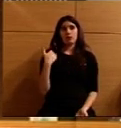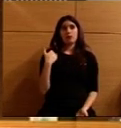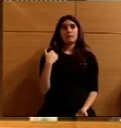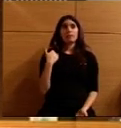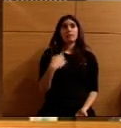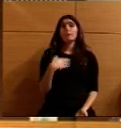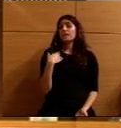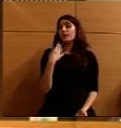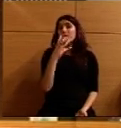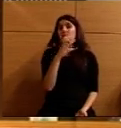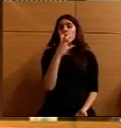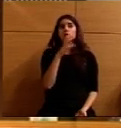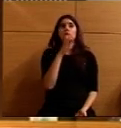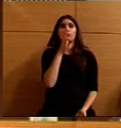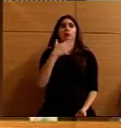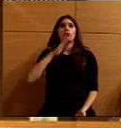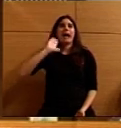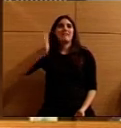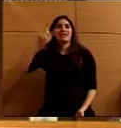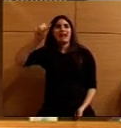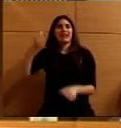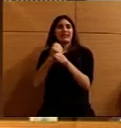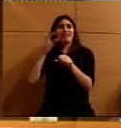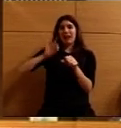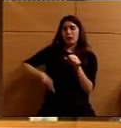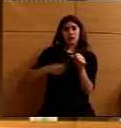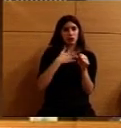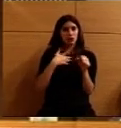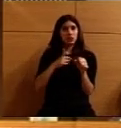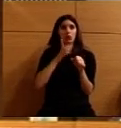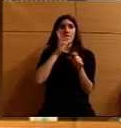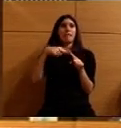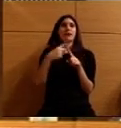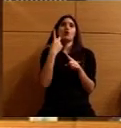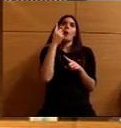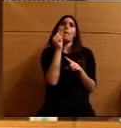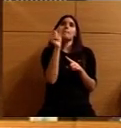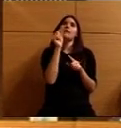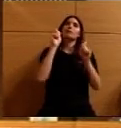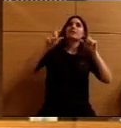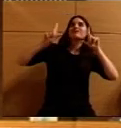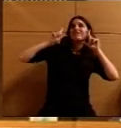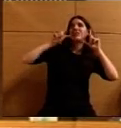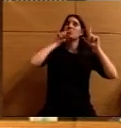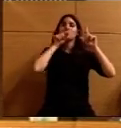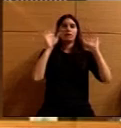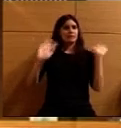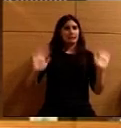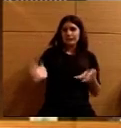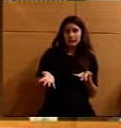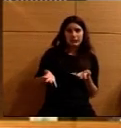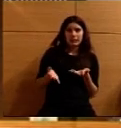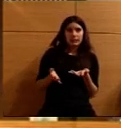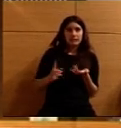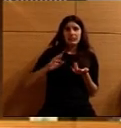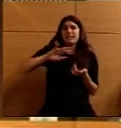de reposición ni para perjudicar a los trabajadores, ni para tener un minutito de gloria en Twitter, ni muchísimo menos para